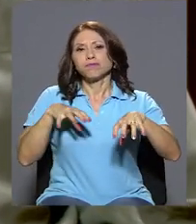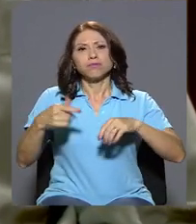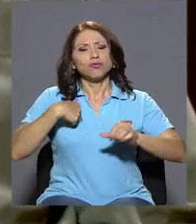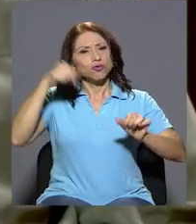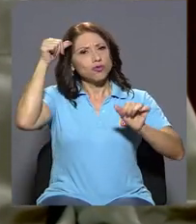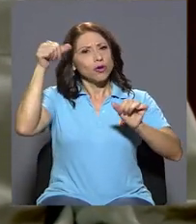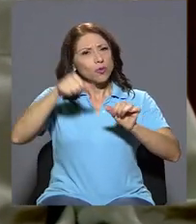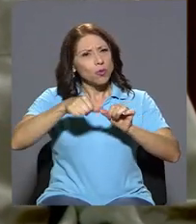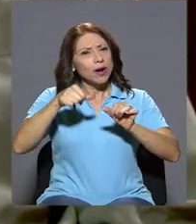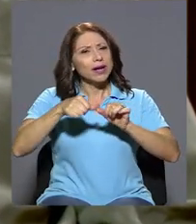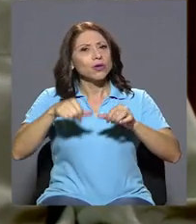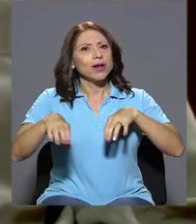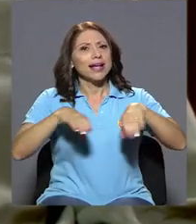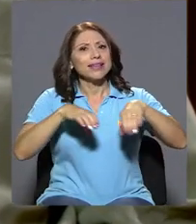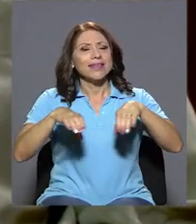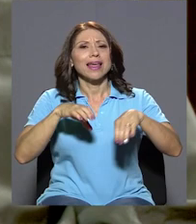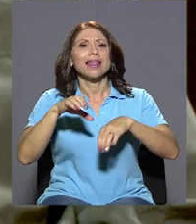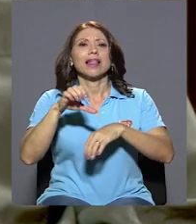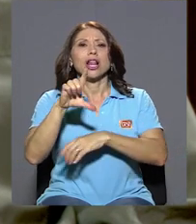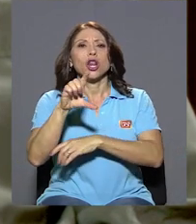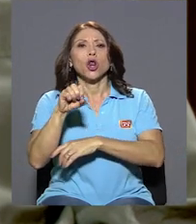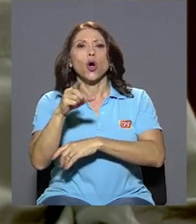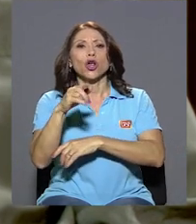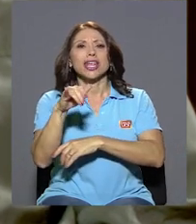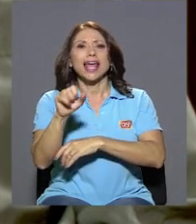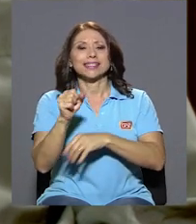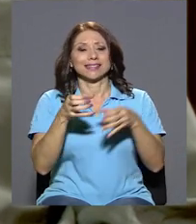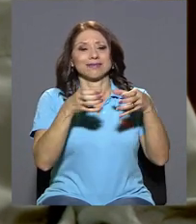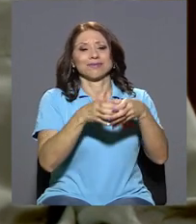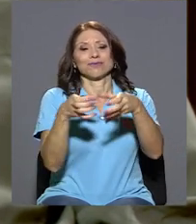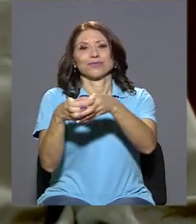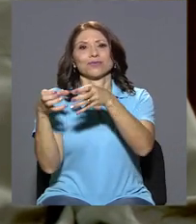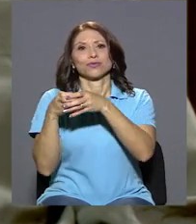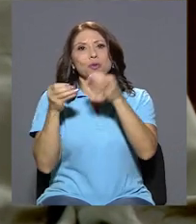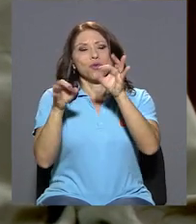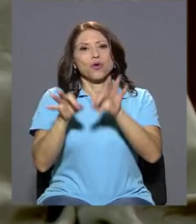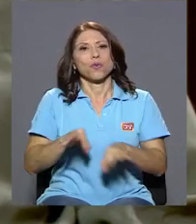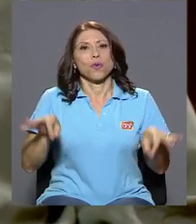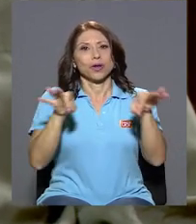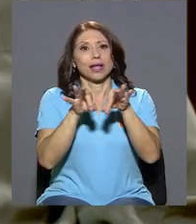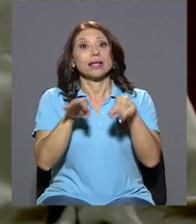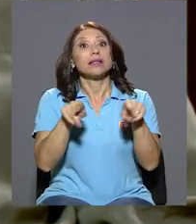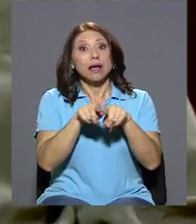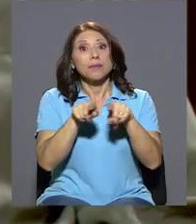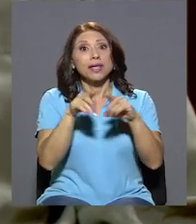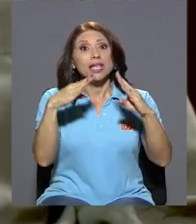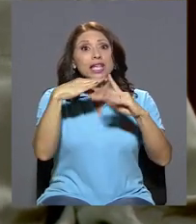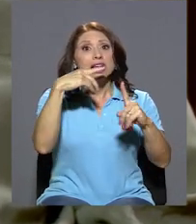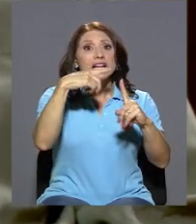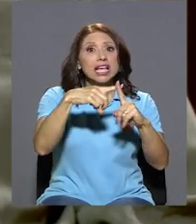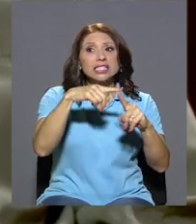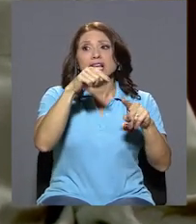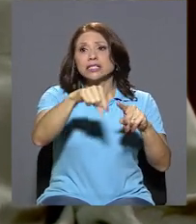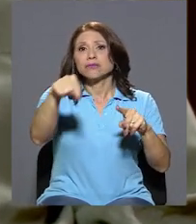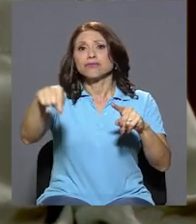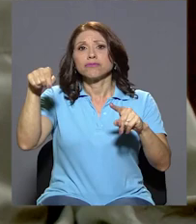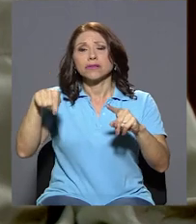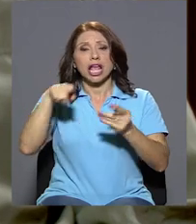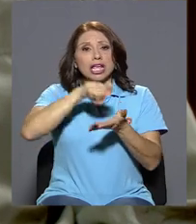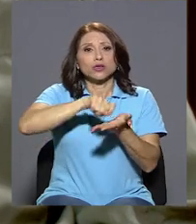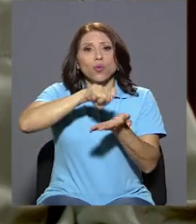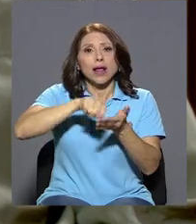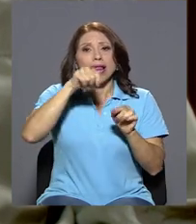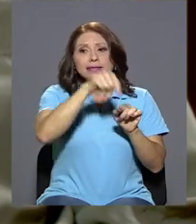y recuerdo la actividad de las logias que era muy importante en las iglesias las